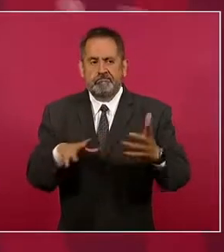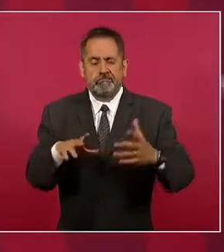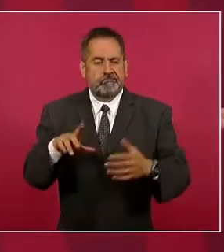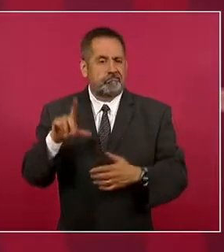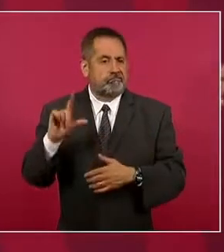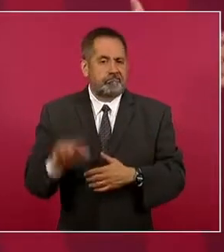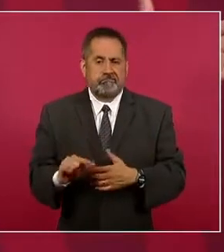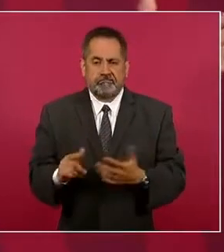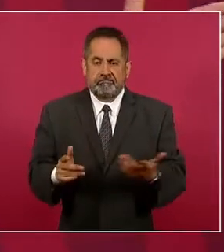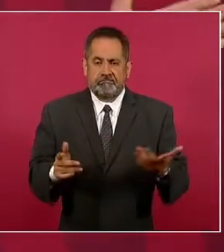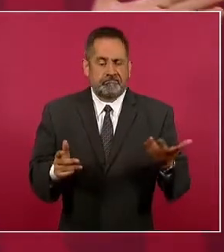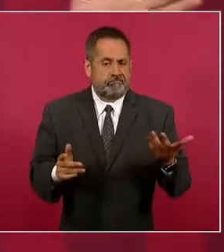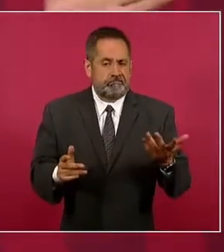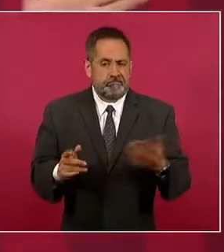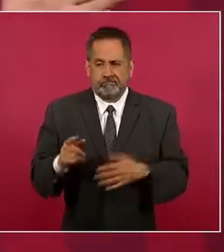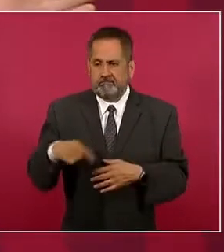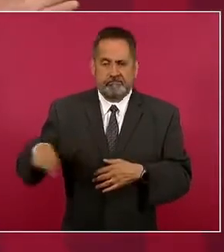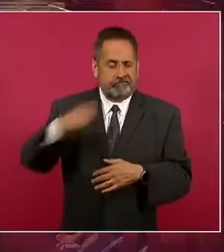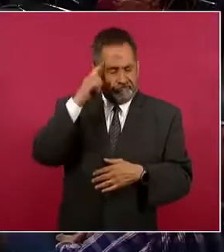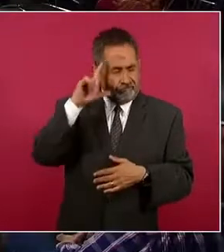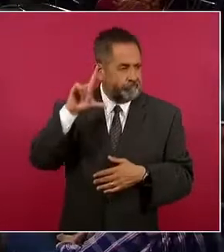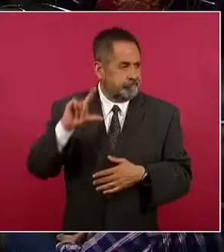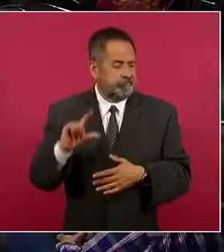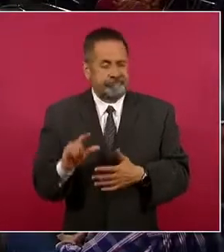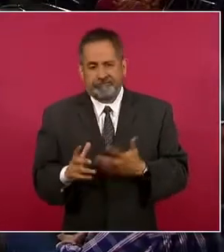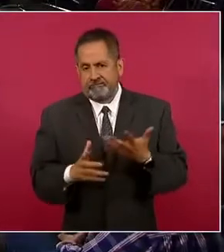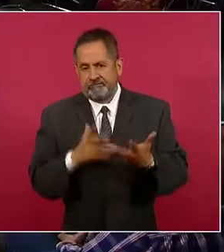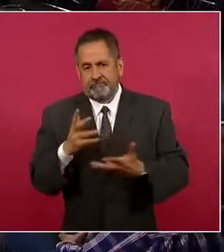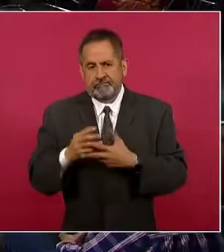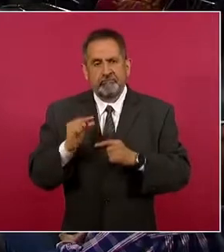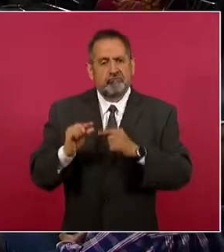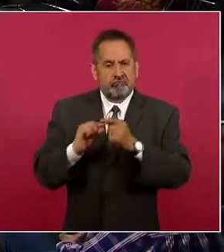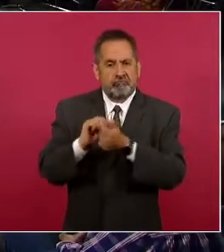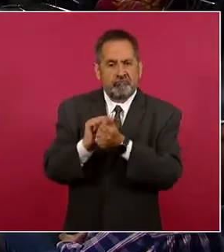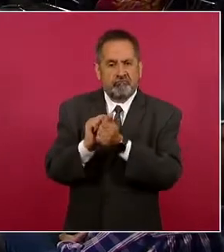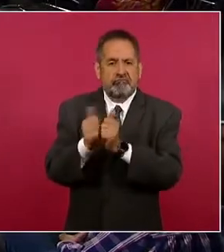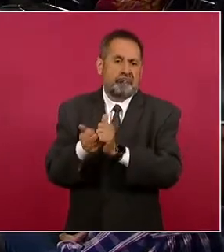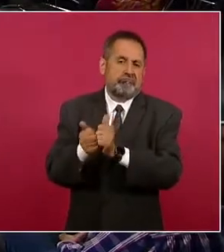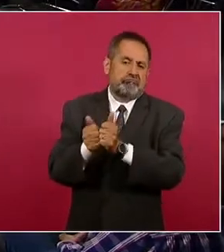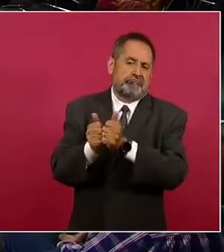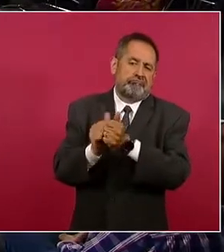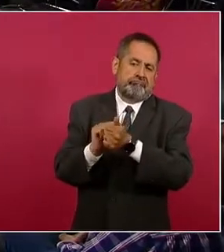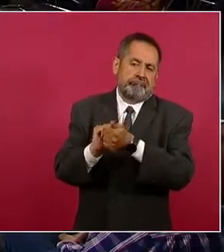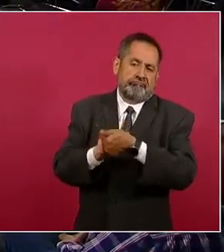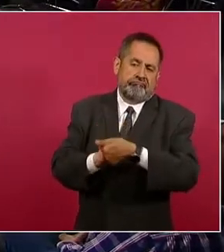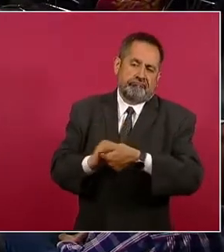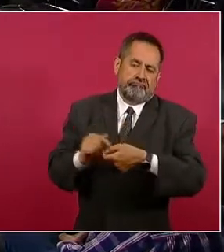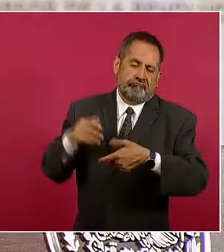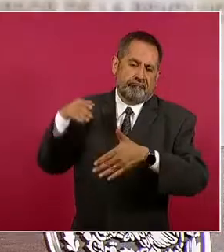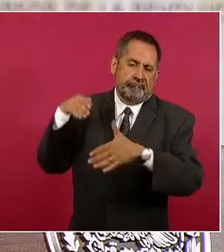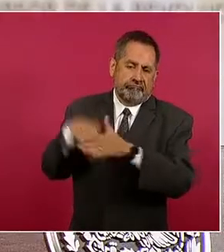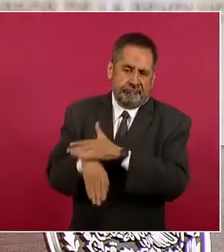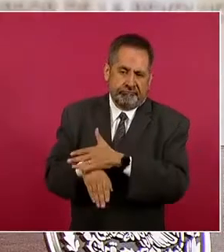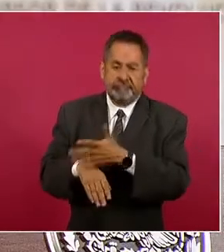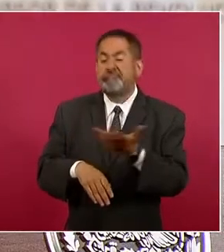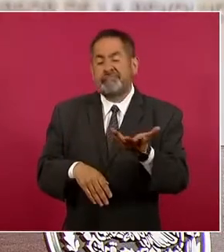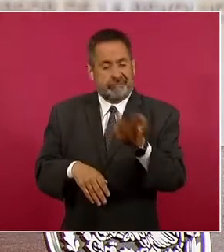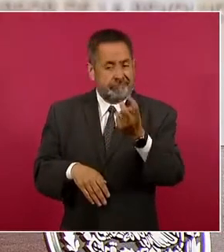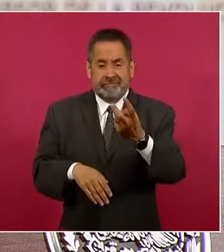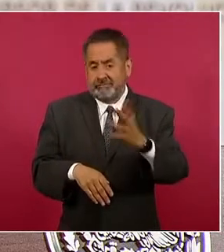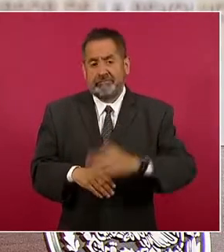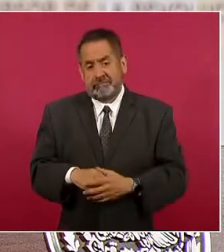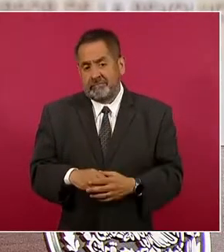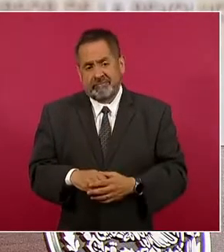fue un proceso de degradación progresivo. Eso es una decadencia.